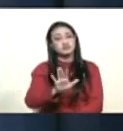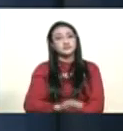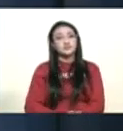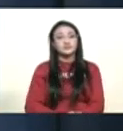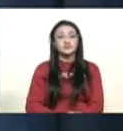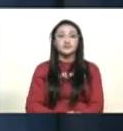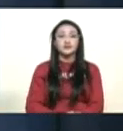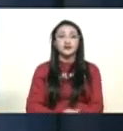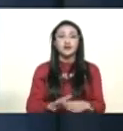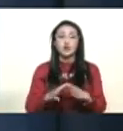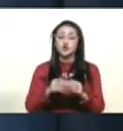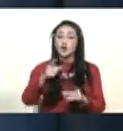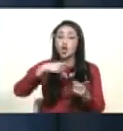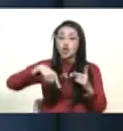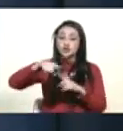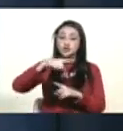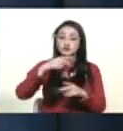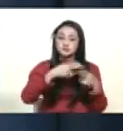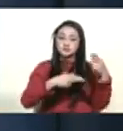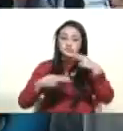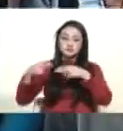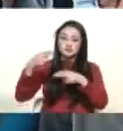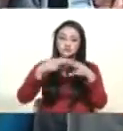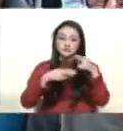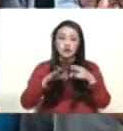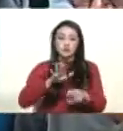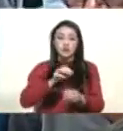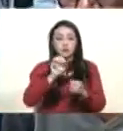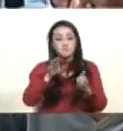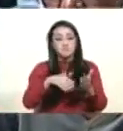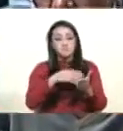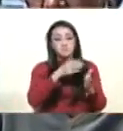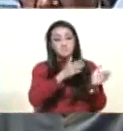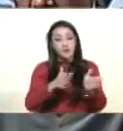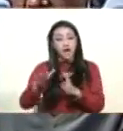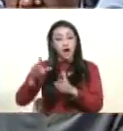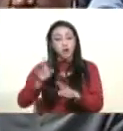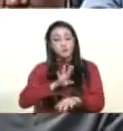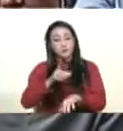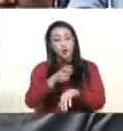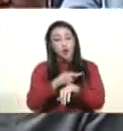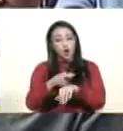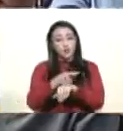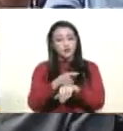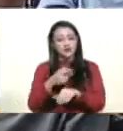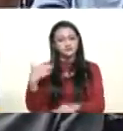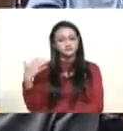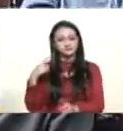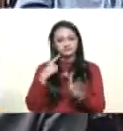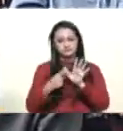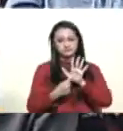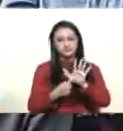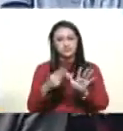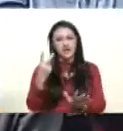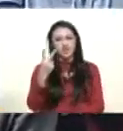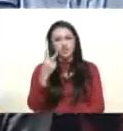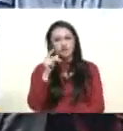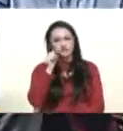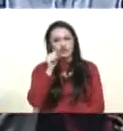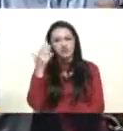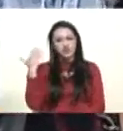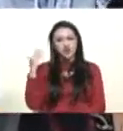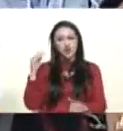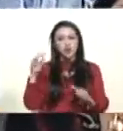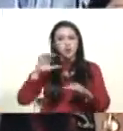con todas y con todos hemos querido construir nuestro plan de gobierno que presentamos hace 2 sábados en el Poliedro de Caracas. En